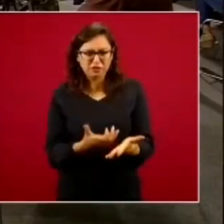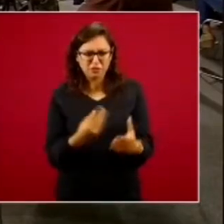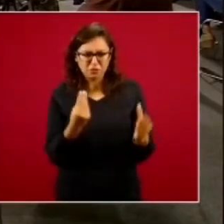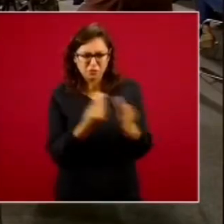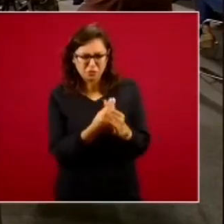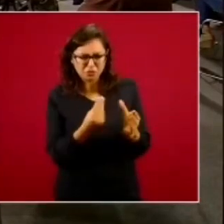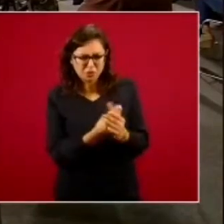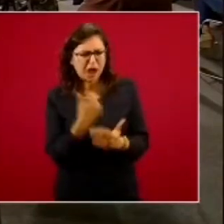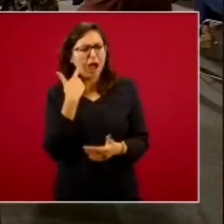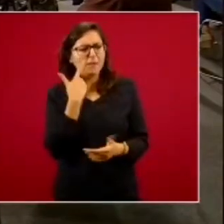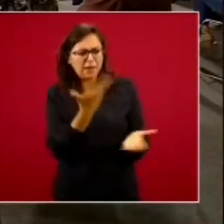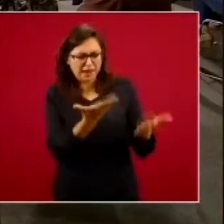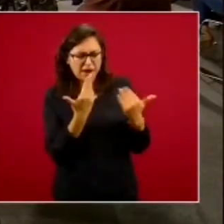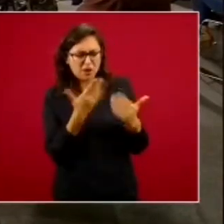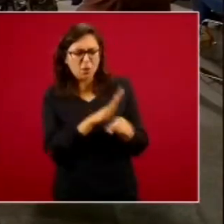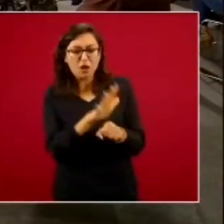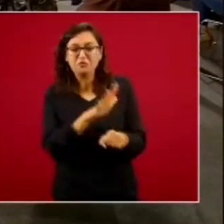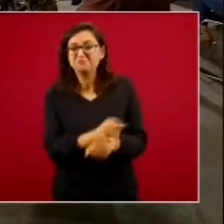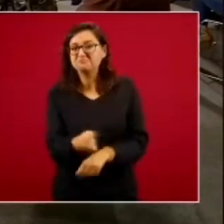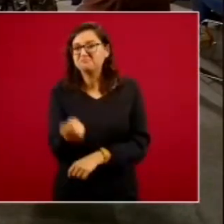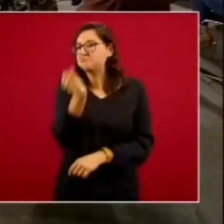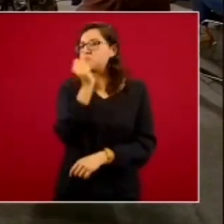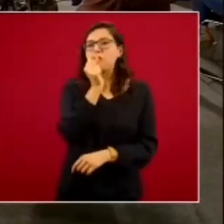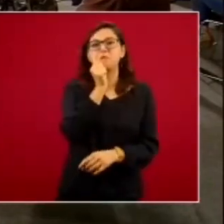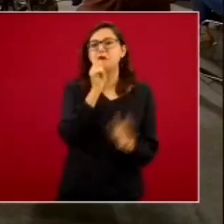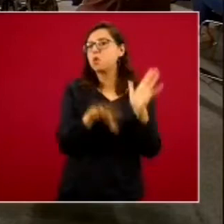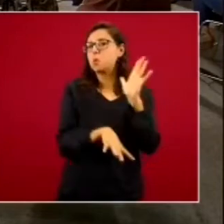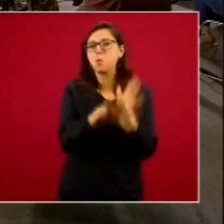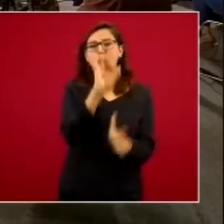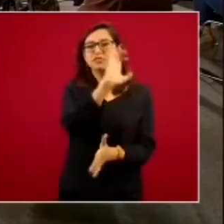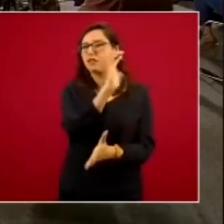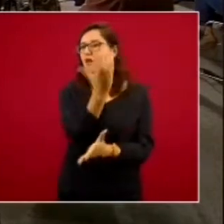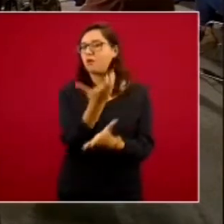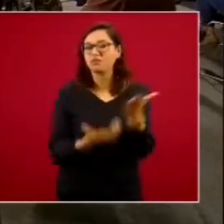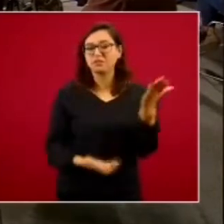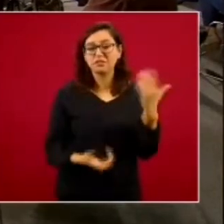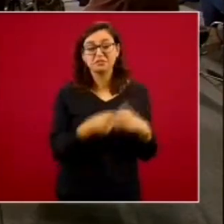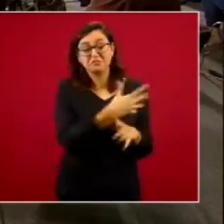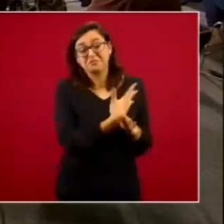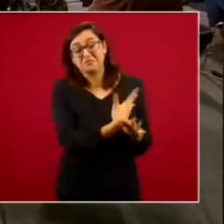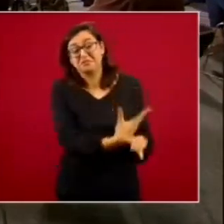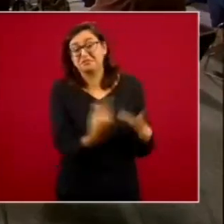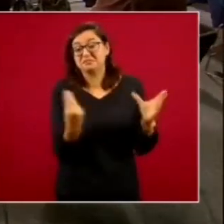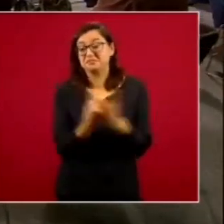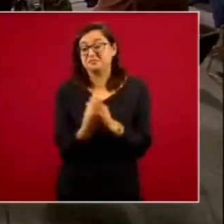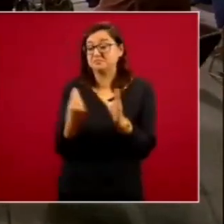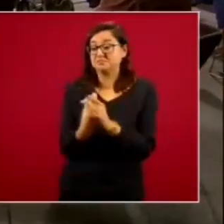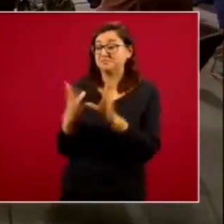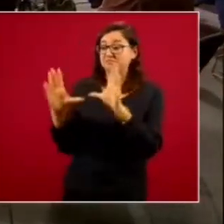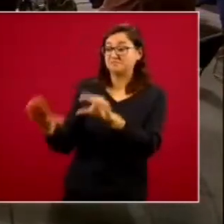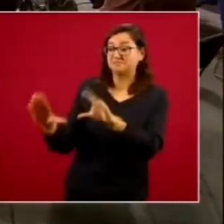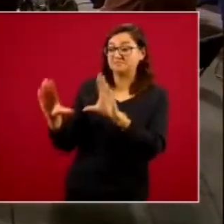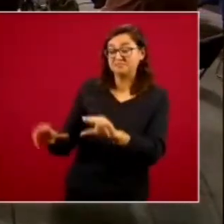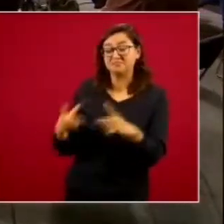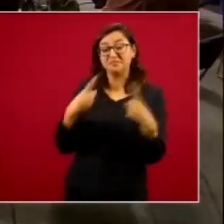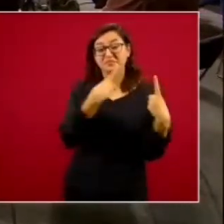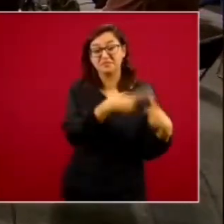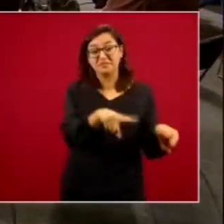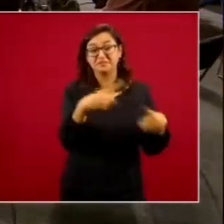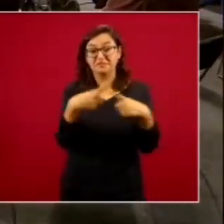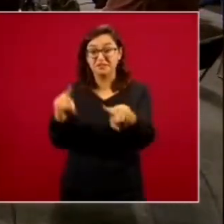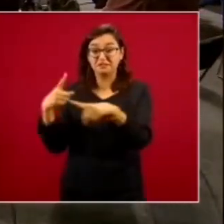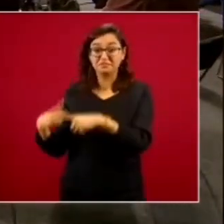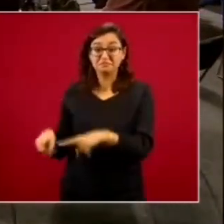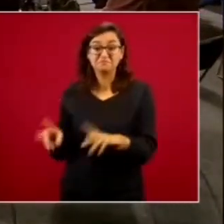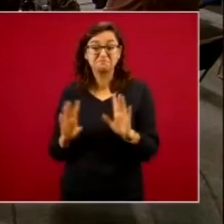dieron, pero sí dieron capacitación a servidores públicos. Sabemos que hay algunos medios que dieron pues capacitaciones diversas, ¿no? Desde